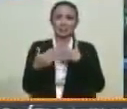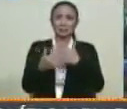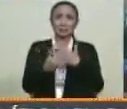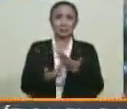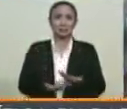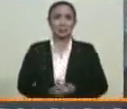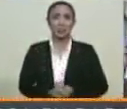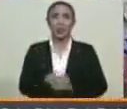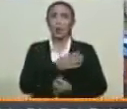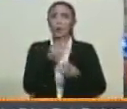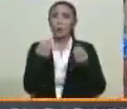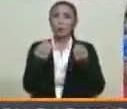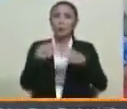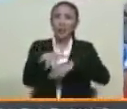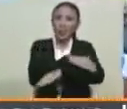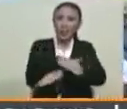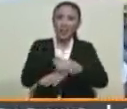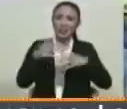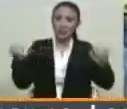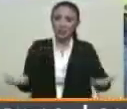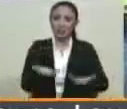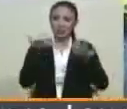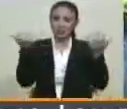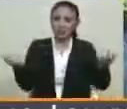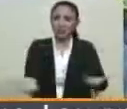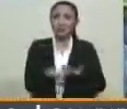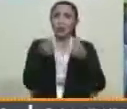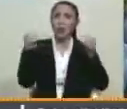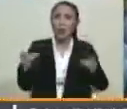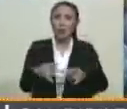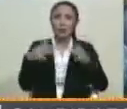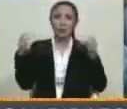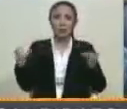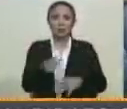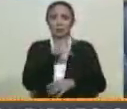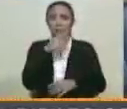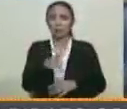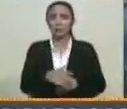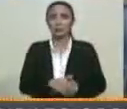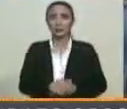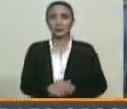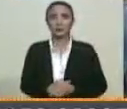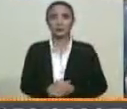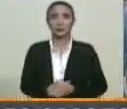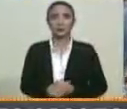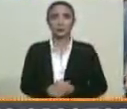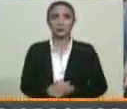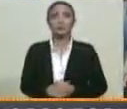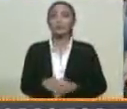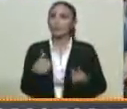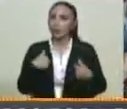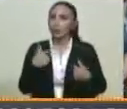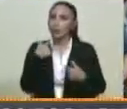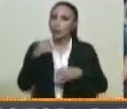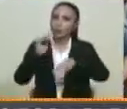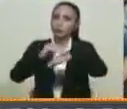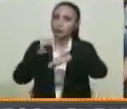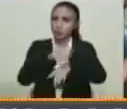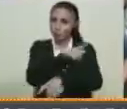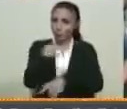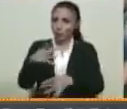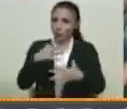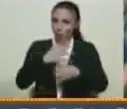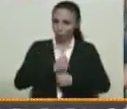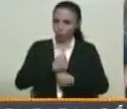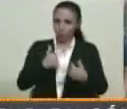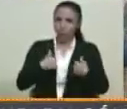Estaban incendiando el país por los cuatro costados. Y yo les dije, confíen en mí,